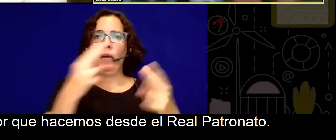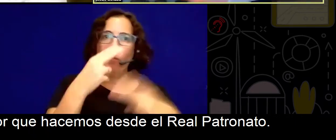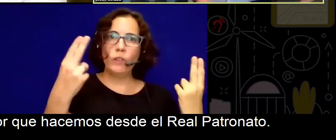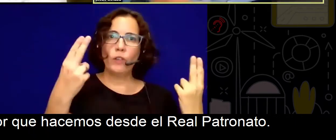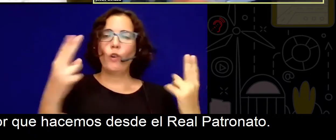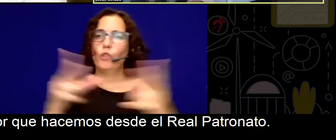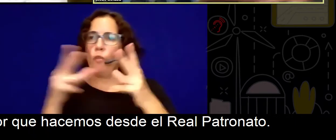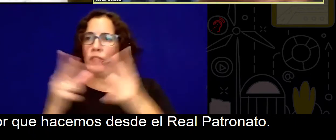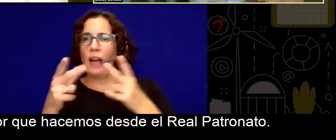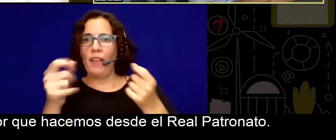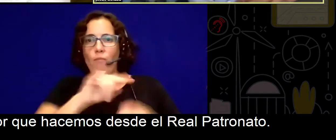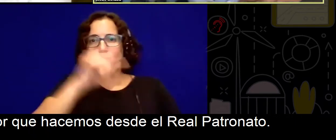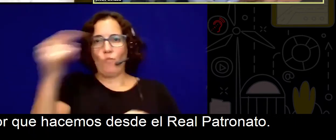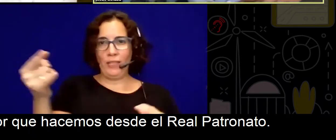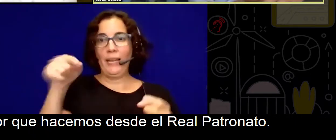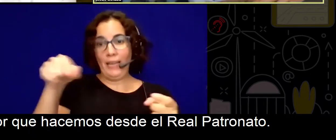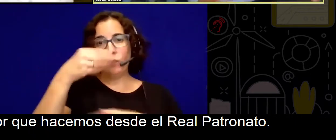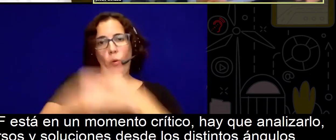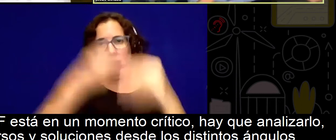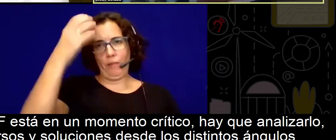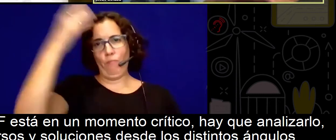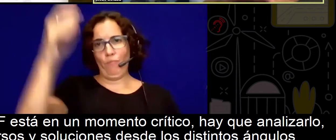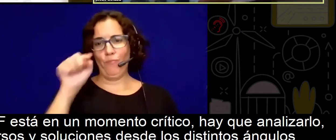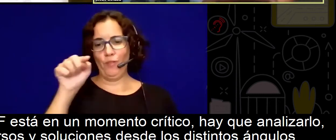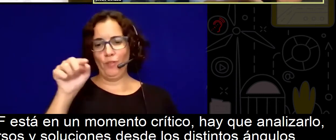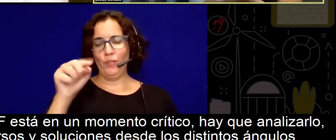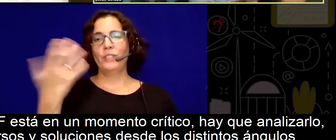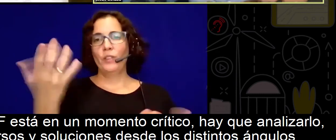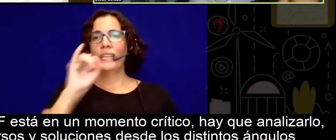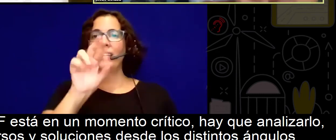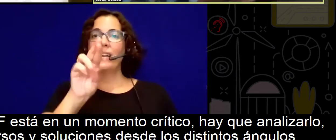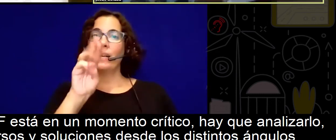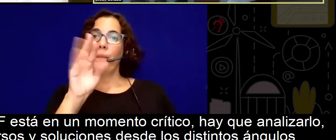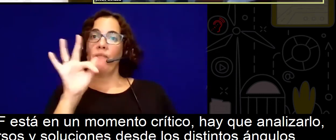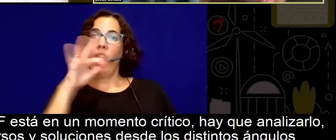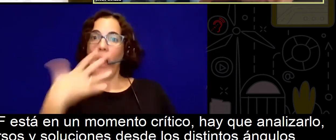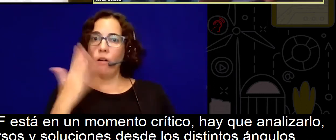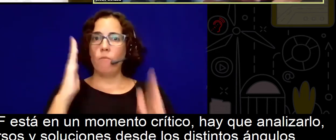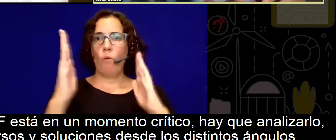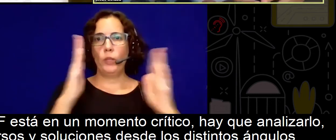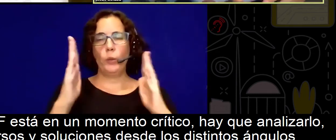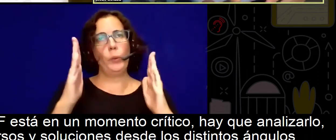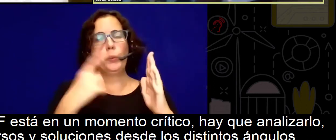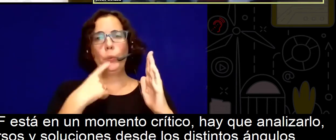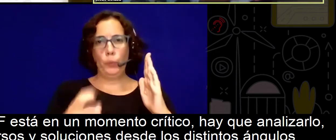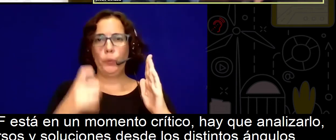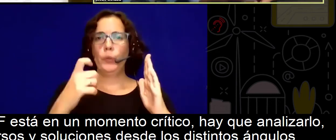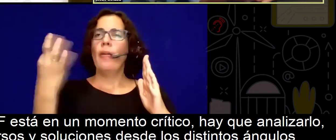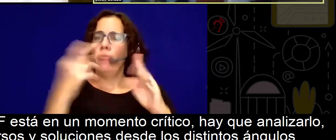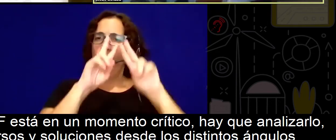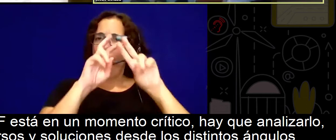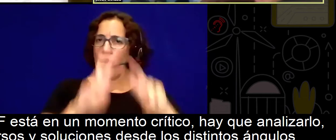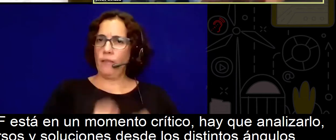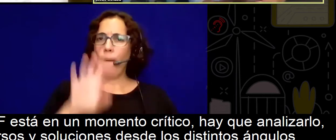una de las labores que precisamente hacemos desde el Real Patronato. Con lo cual es verdad que el IRPF está en un momento crítico. Insisto, que hay que analizarlo, pero que hay que